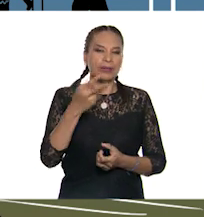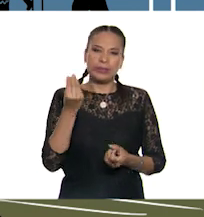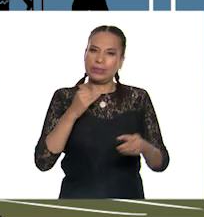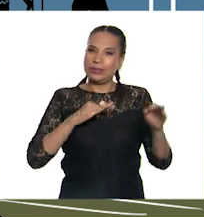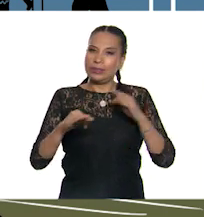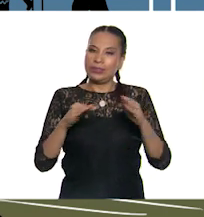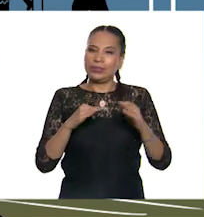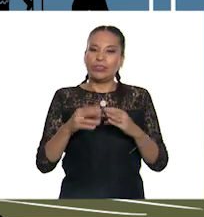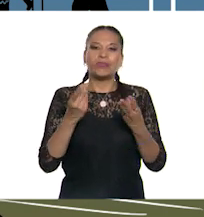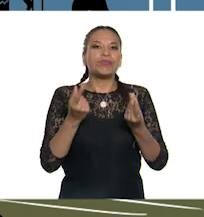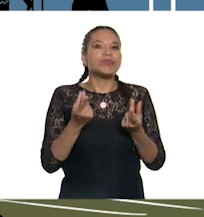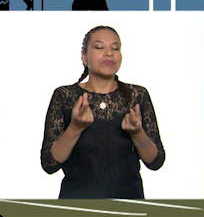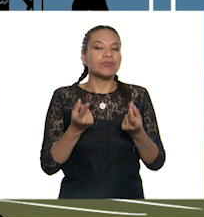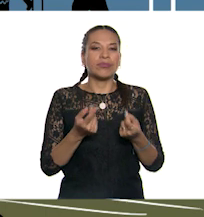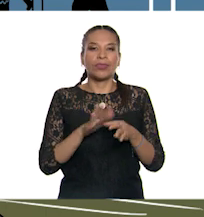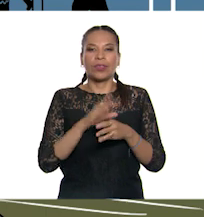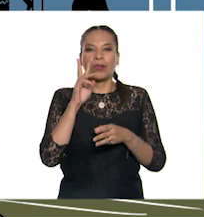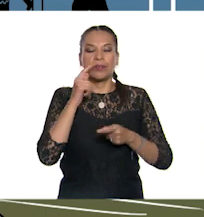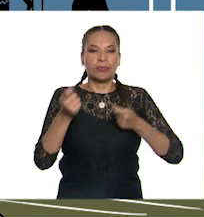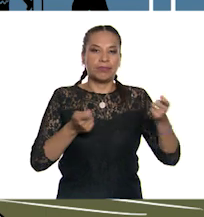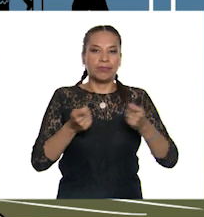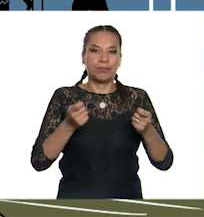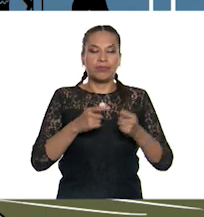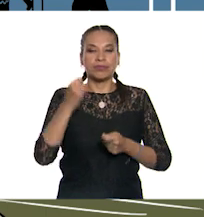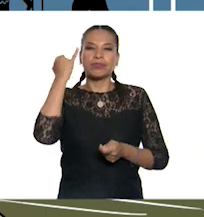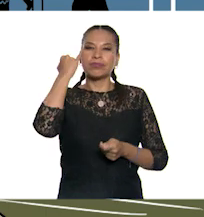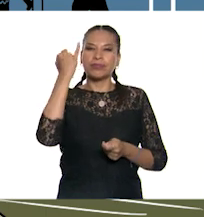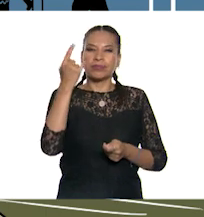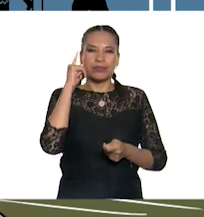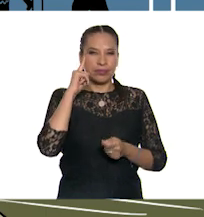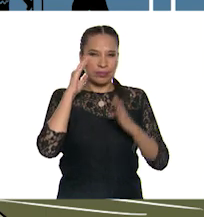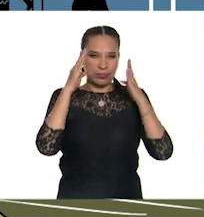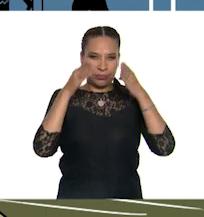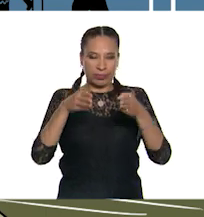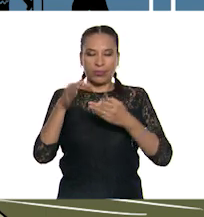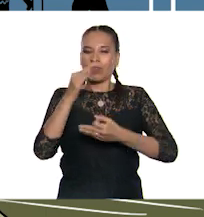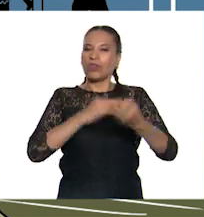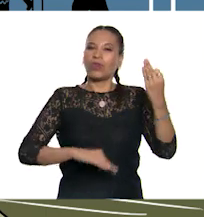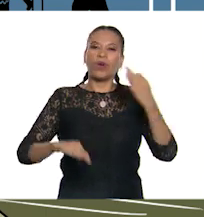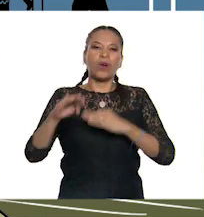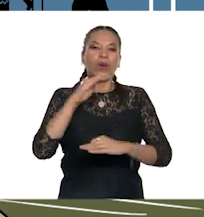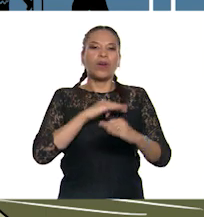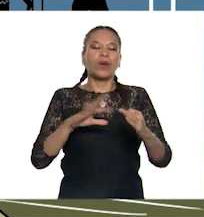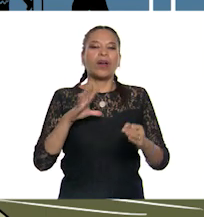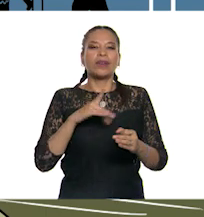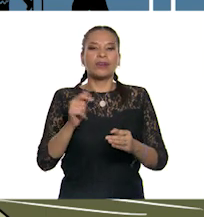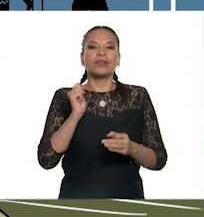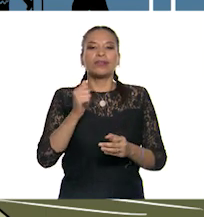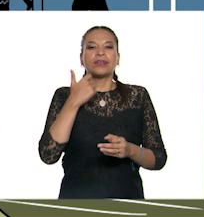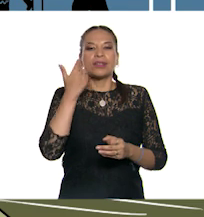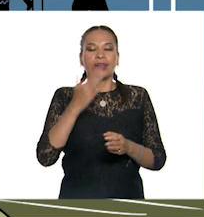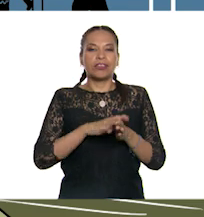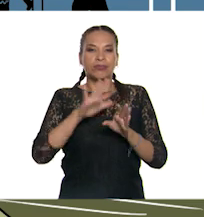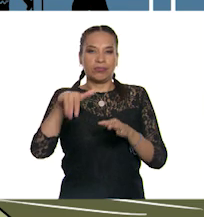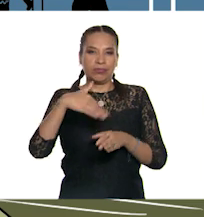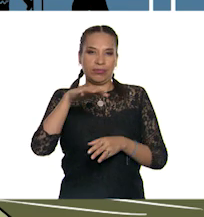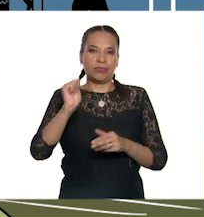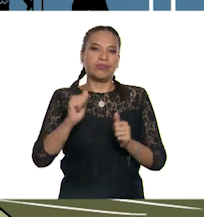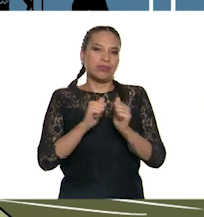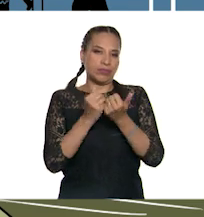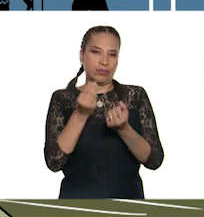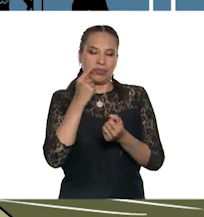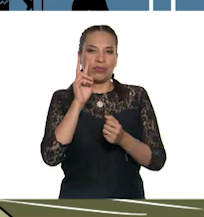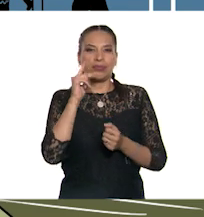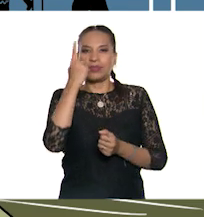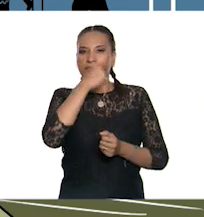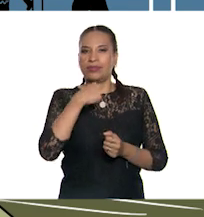atareados, ansiosos y como dominados por una idea fija. Todos andaban en pos del pan. En algunos rostros